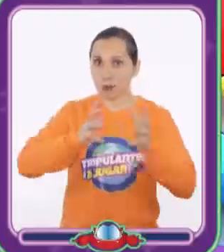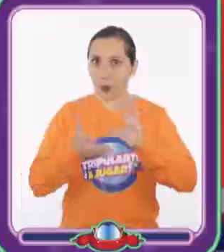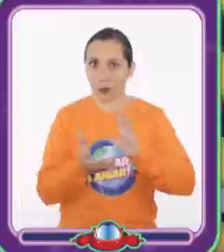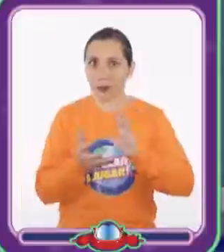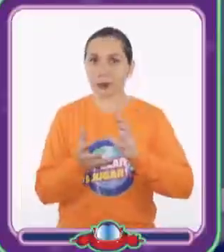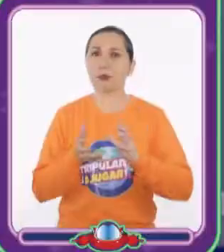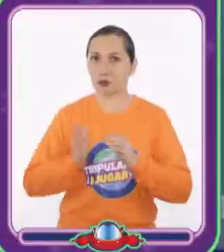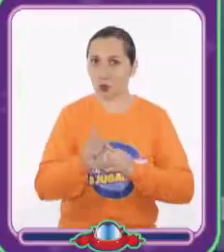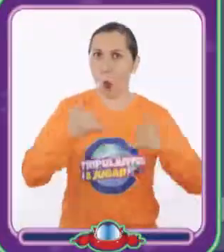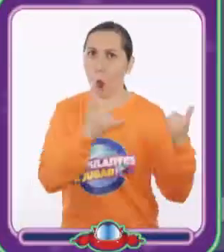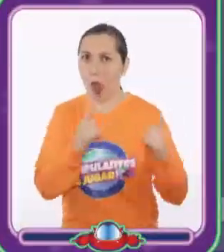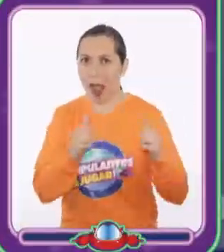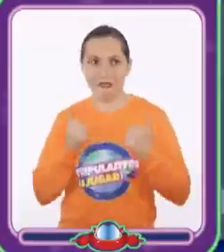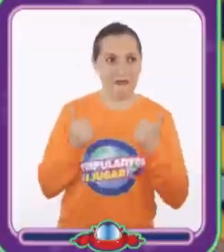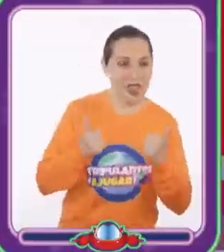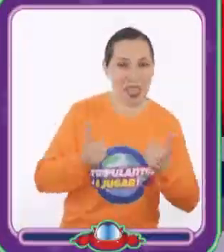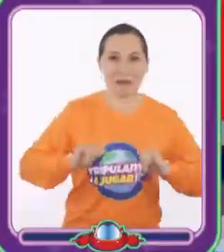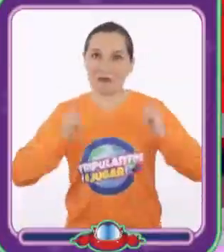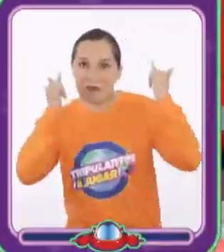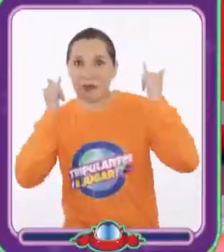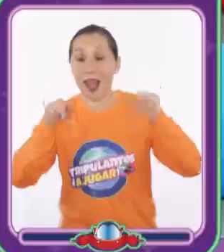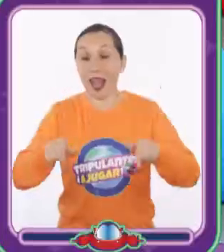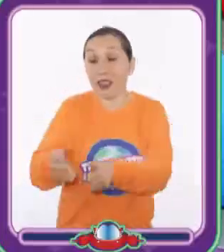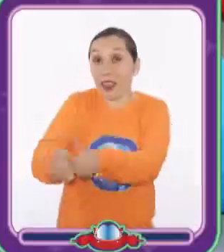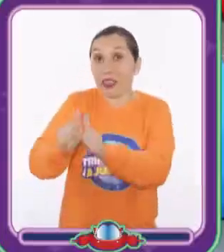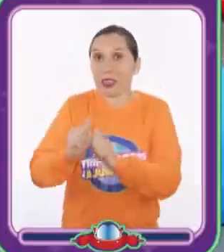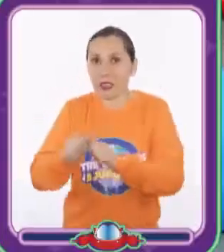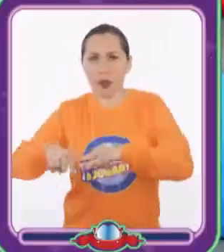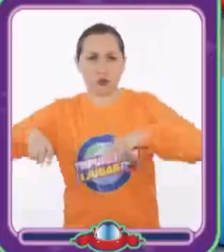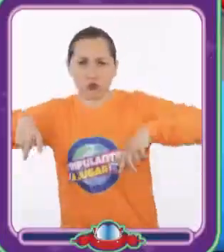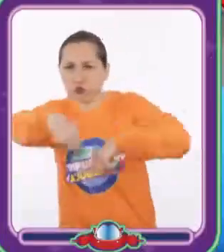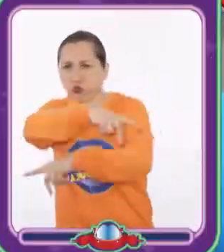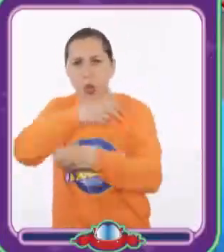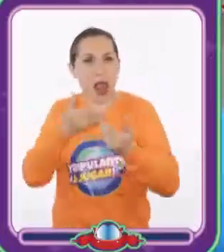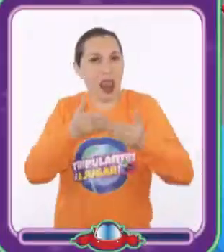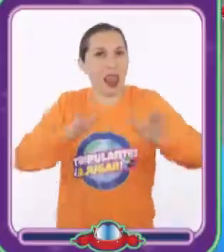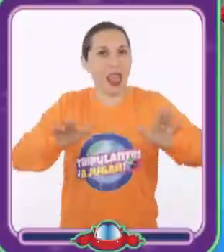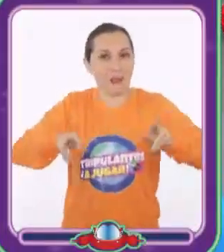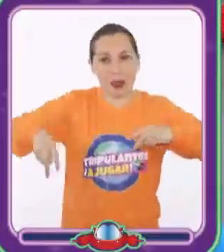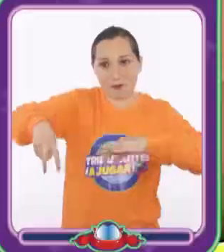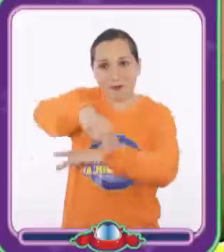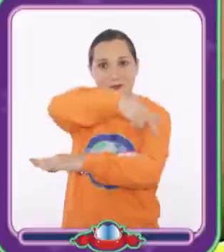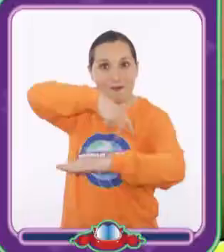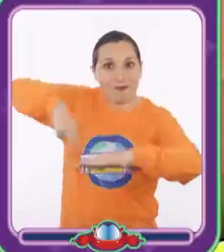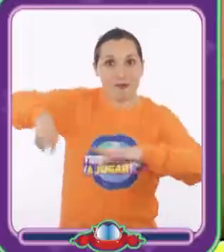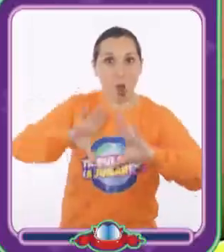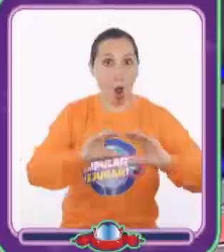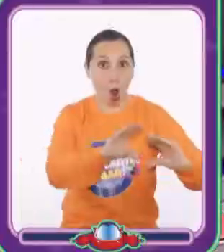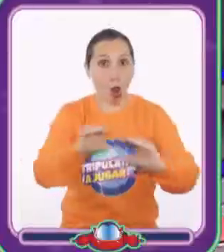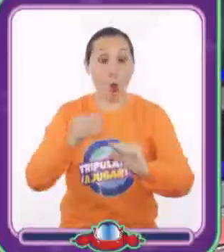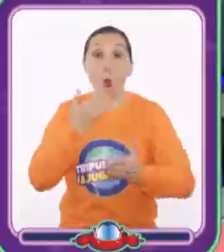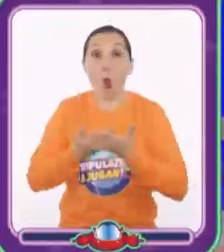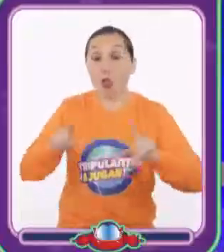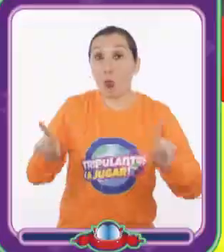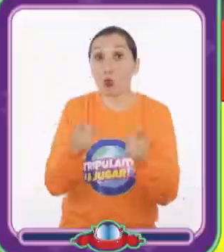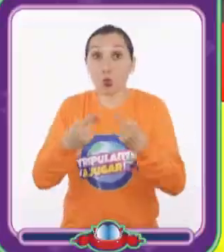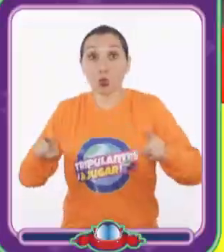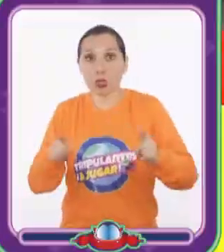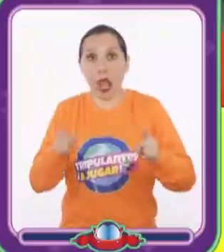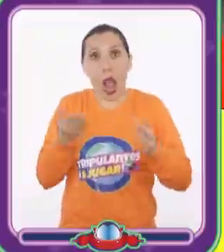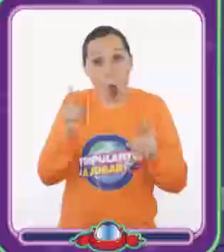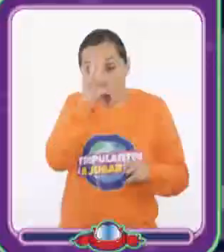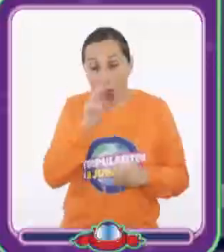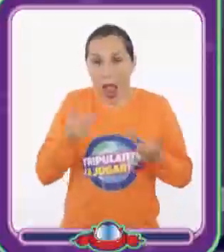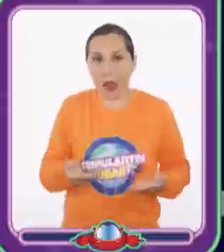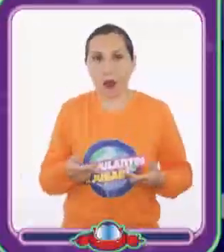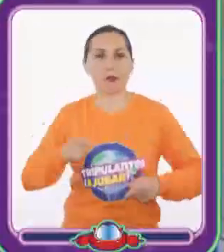Tripulación Planeta, sigamos jugando y pasándolo bien. Para este desafío, nos moveremos como queramos alrededor de estos cojines cuando suene una